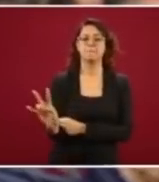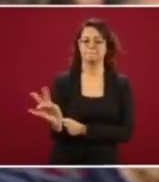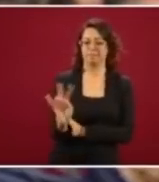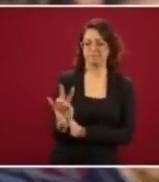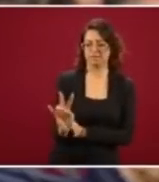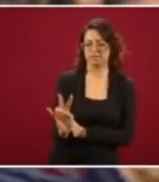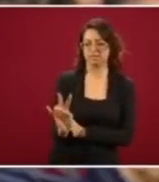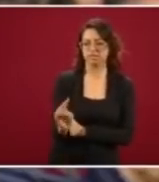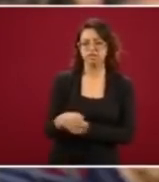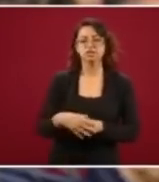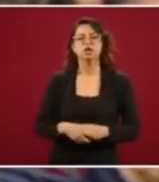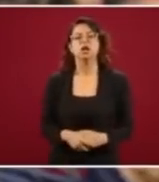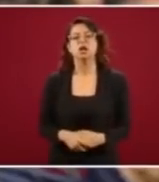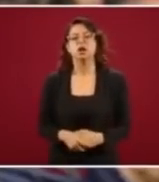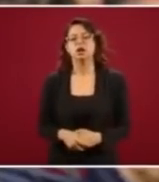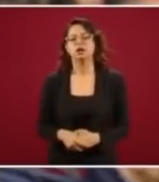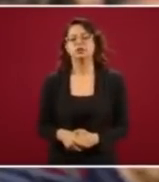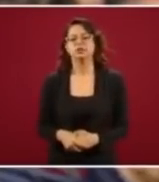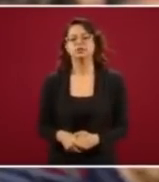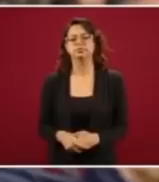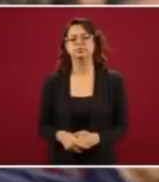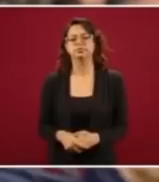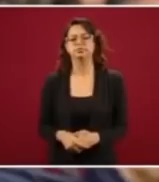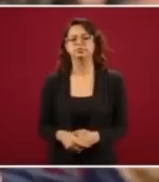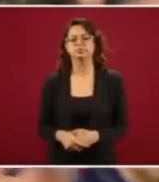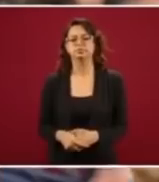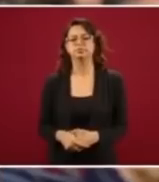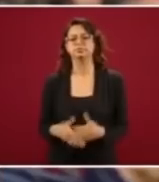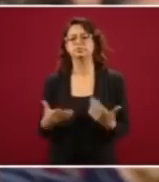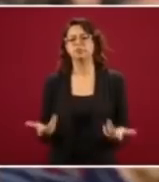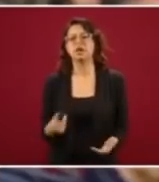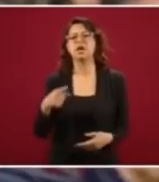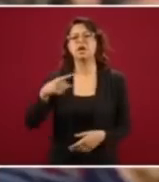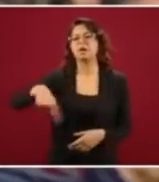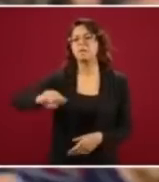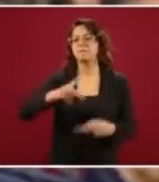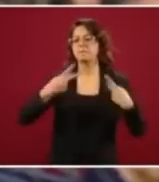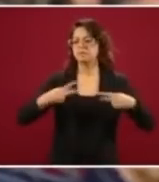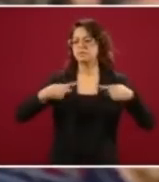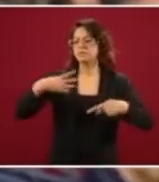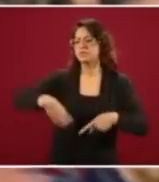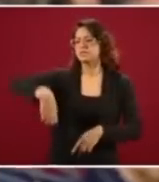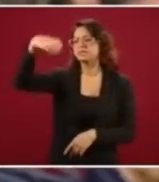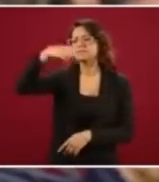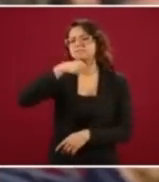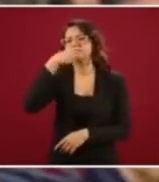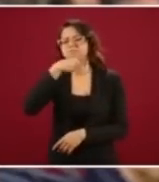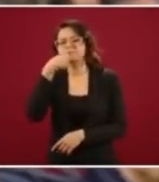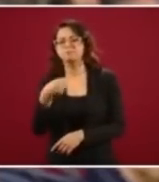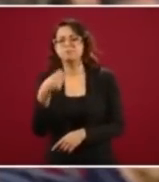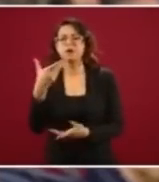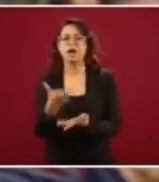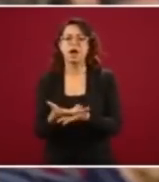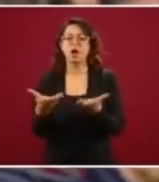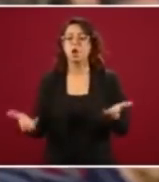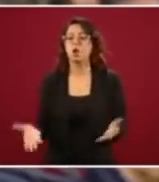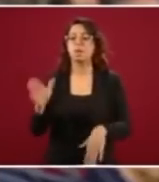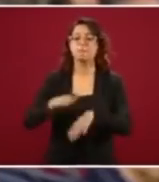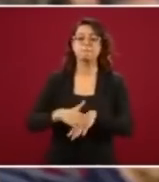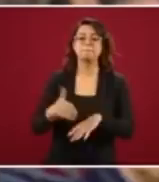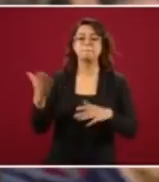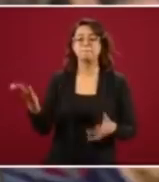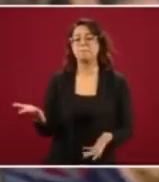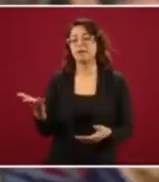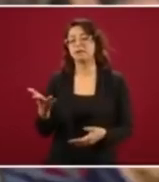está haciendo? ¿Qué pasó con el derecho de esas personas adultas que ahora además tienen otro peso? Pues ya no van a